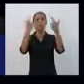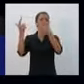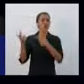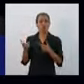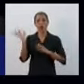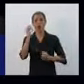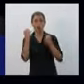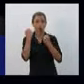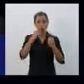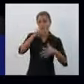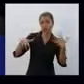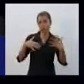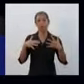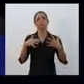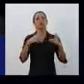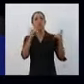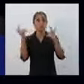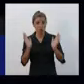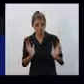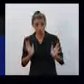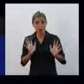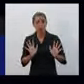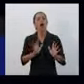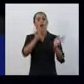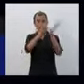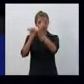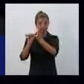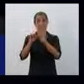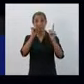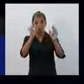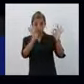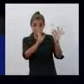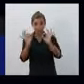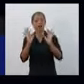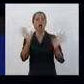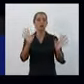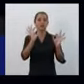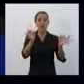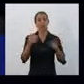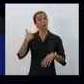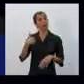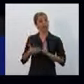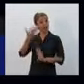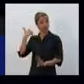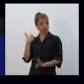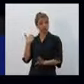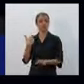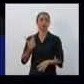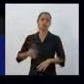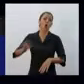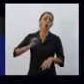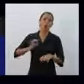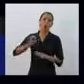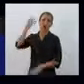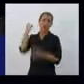desordenadas en esos países se tiene claro que cosas no se deben discutir la argentina hace décadas que tiene una economía desordenada que no